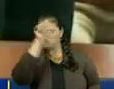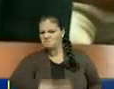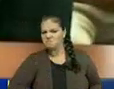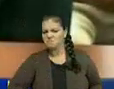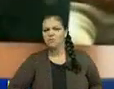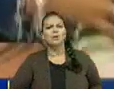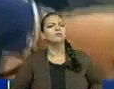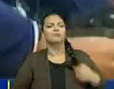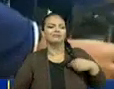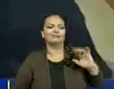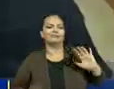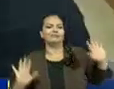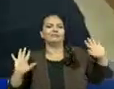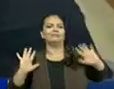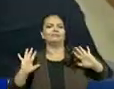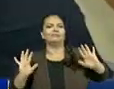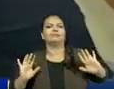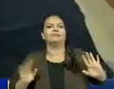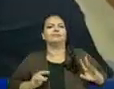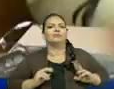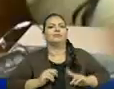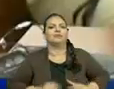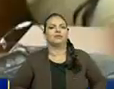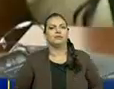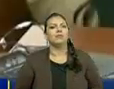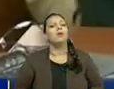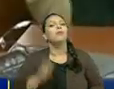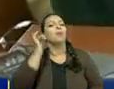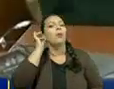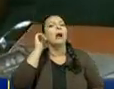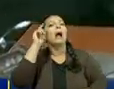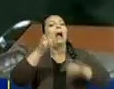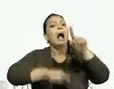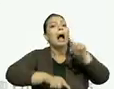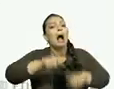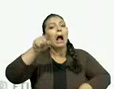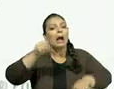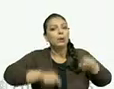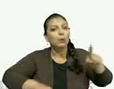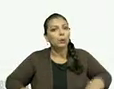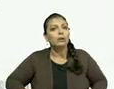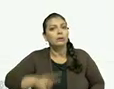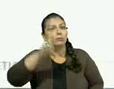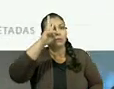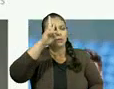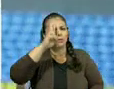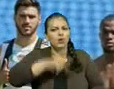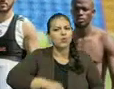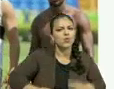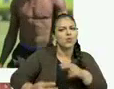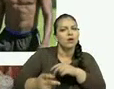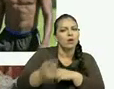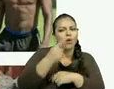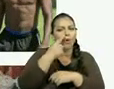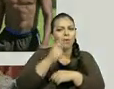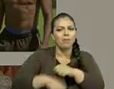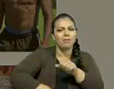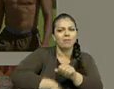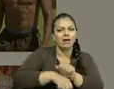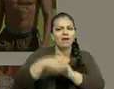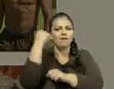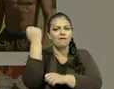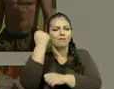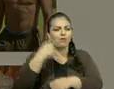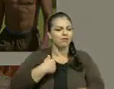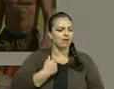Exacto. Sino de algunas que andan detrás de las pelotas. ¿Cómo? O de los peloteros, más claro. Claro. Para sacar provecho a la situación.